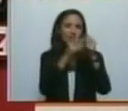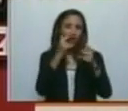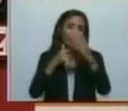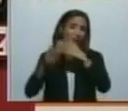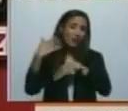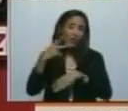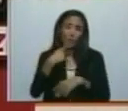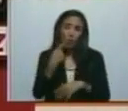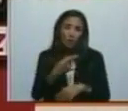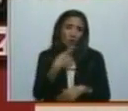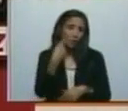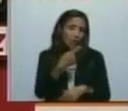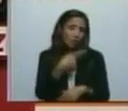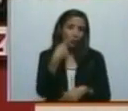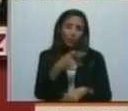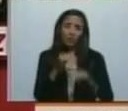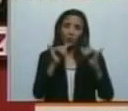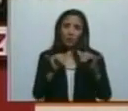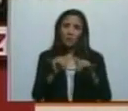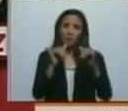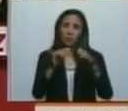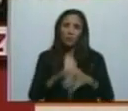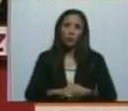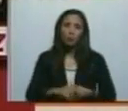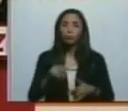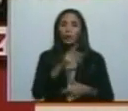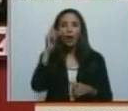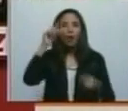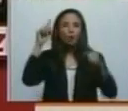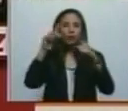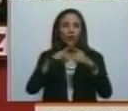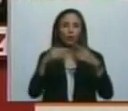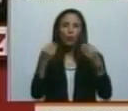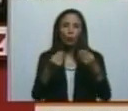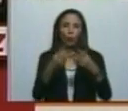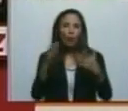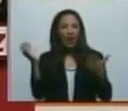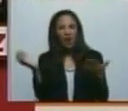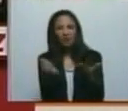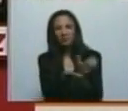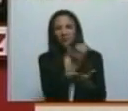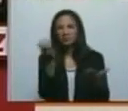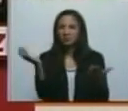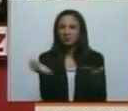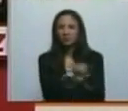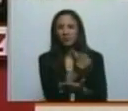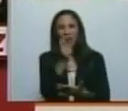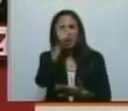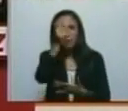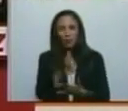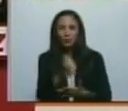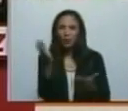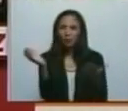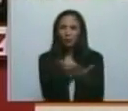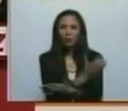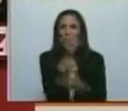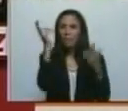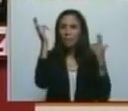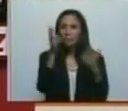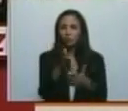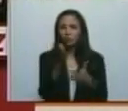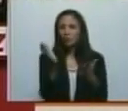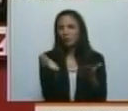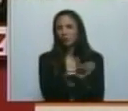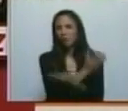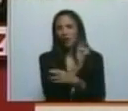Hubo una política de Estado para exterminar. Esos tiempos se acabaron aquí en Venezuela. Ahora nadie puede